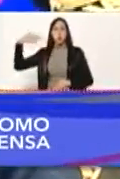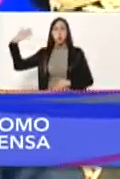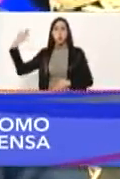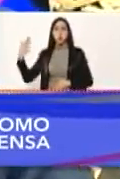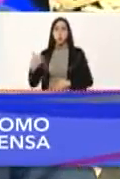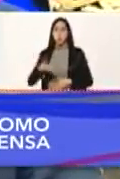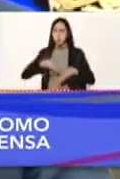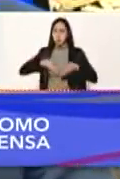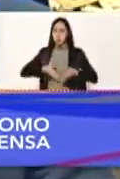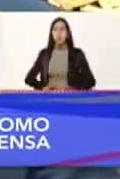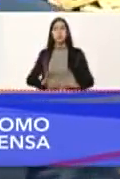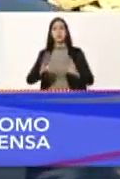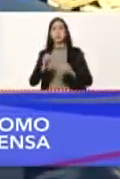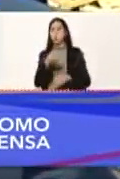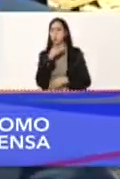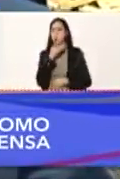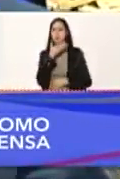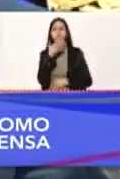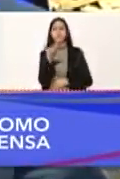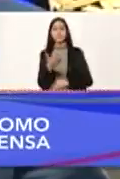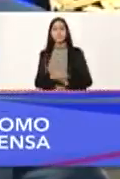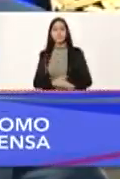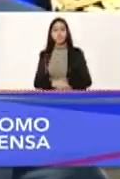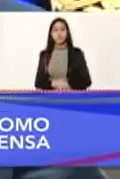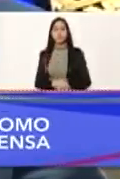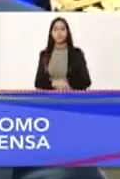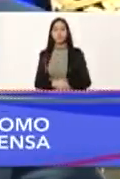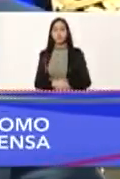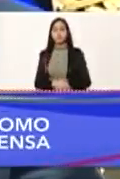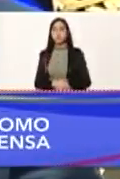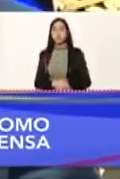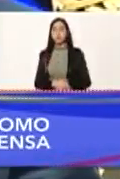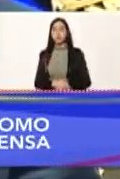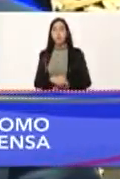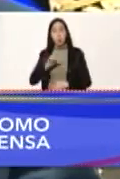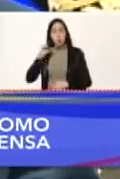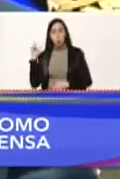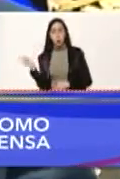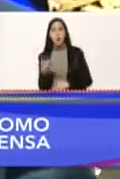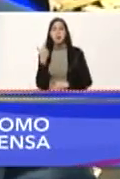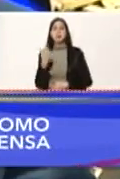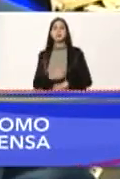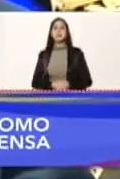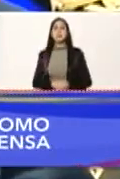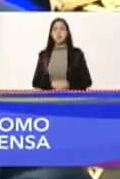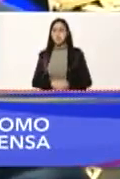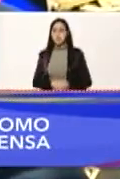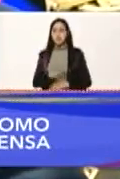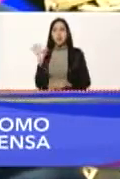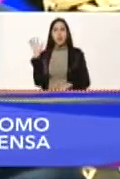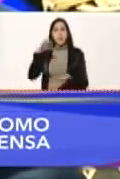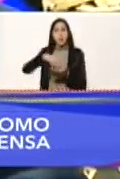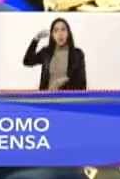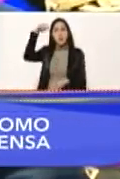de Guarena, qué belleza. Nuestra querida Guarena, siempre recordada Guarena, en el estado